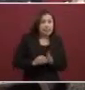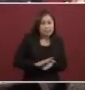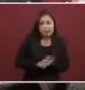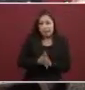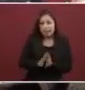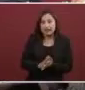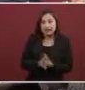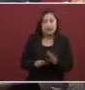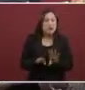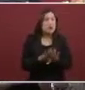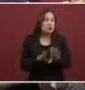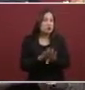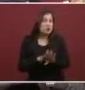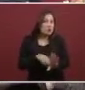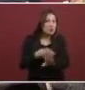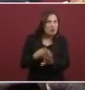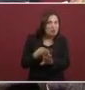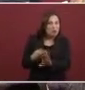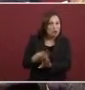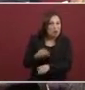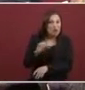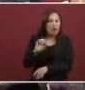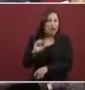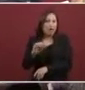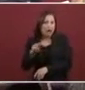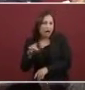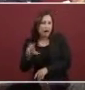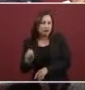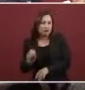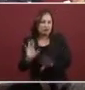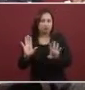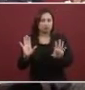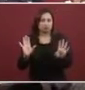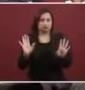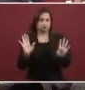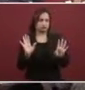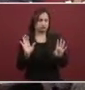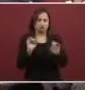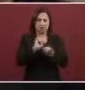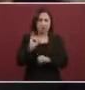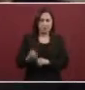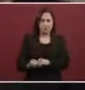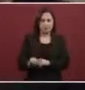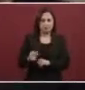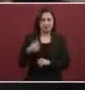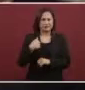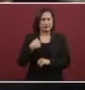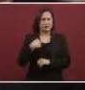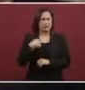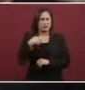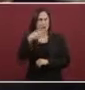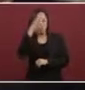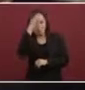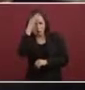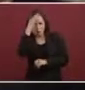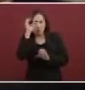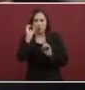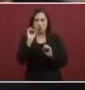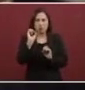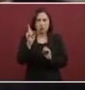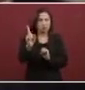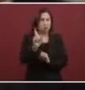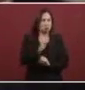cómo perjudicamos al gobierno de López Obrador. O soy muy bruto como reportero, o no me toman en cuenta. Pero yo no